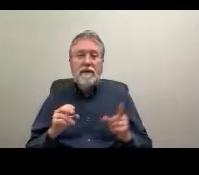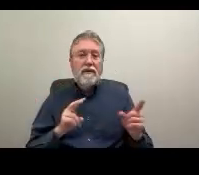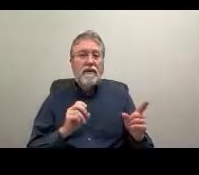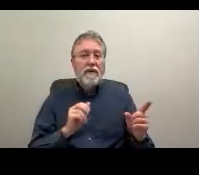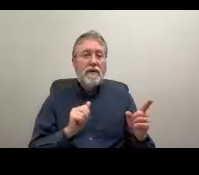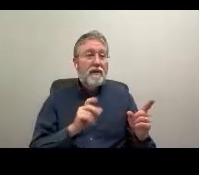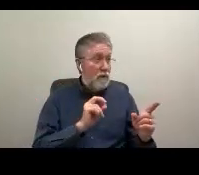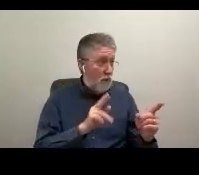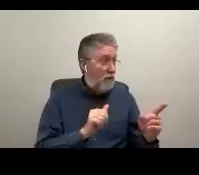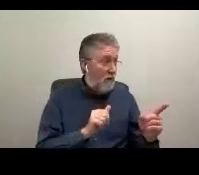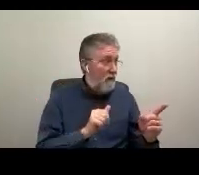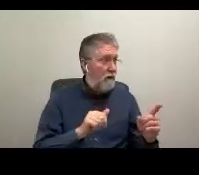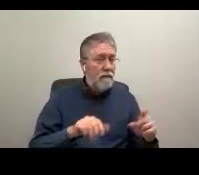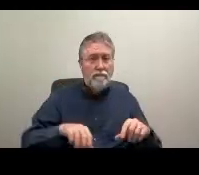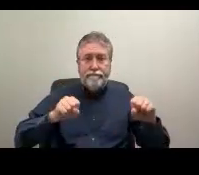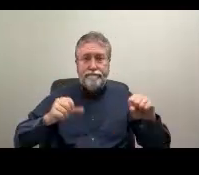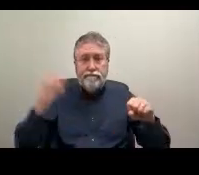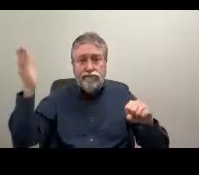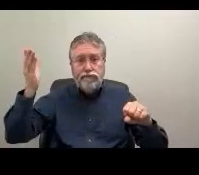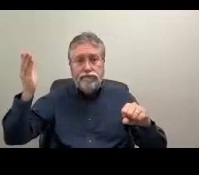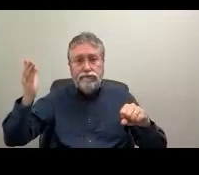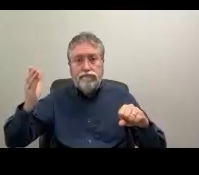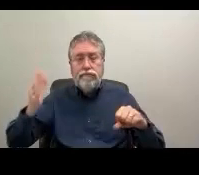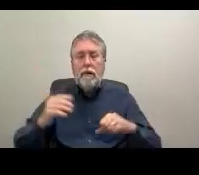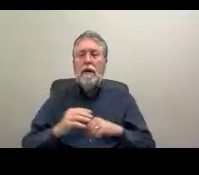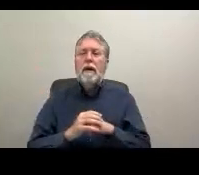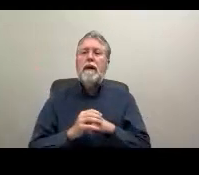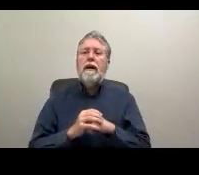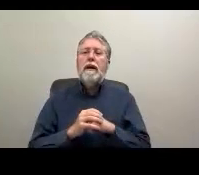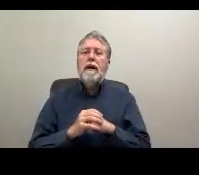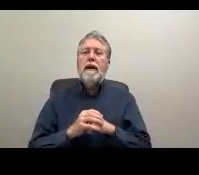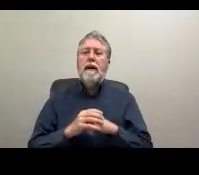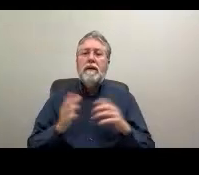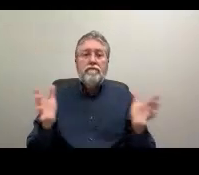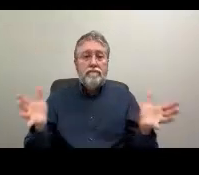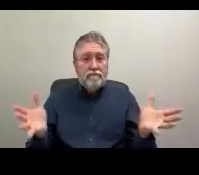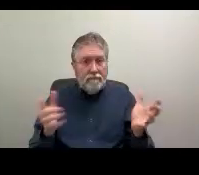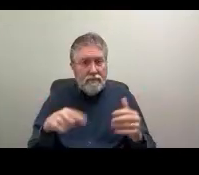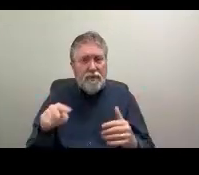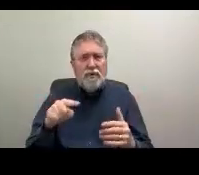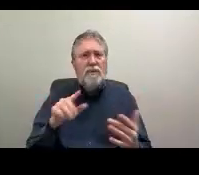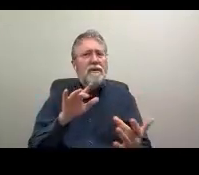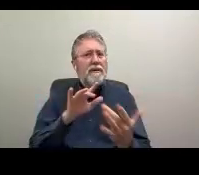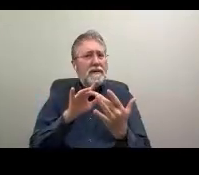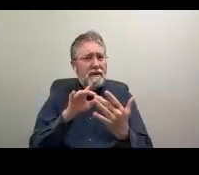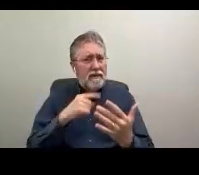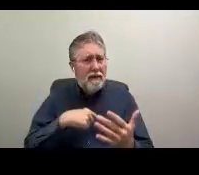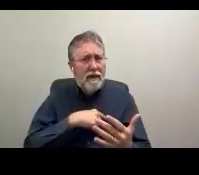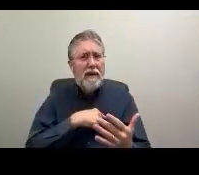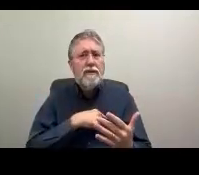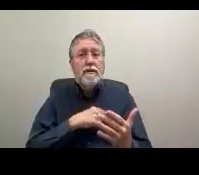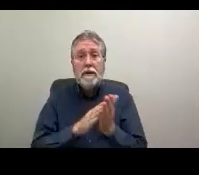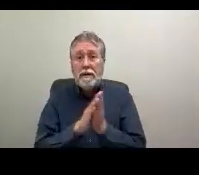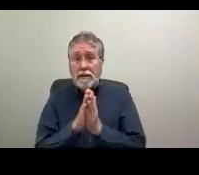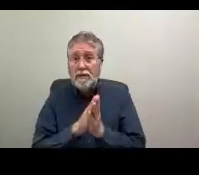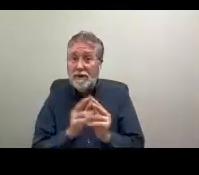por las presentaciones. También animo a la gente a ponerse en contacto con nosotros si están interesados.